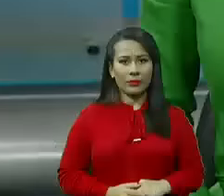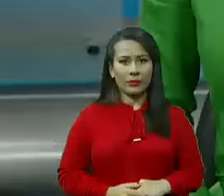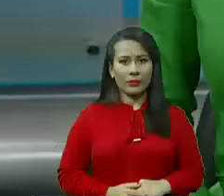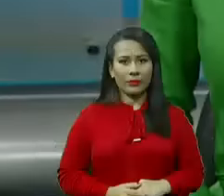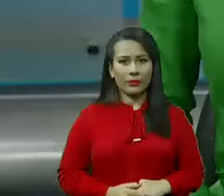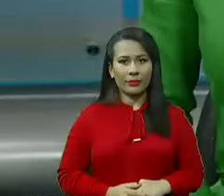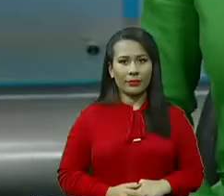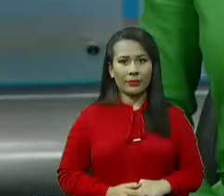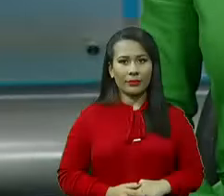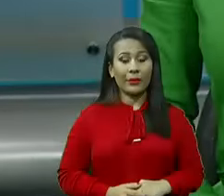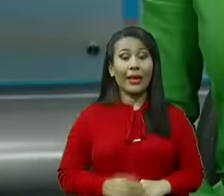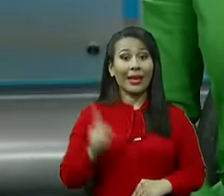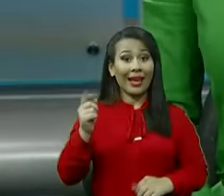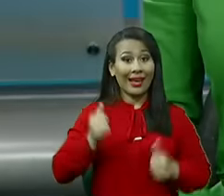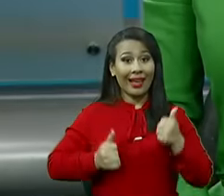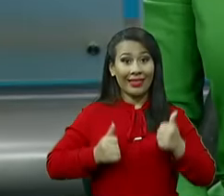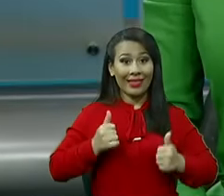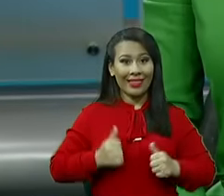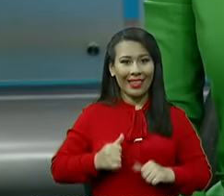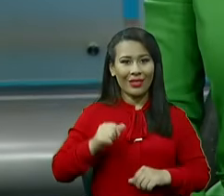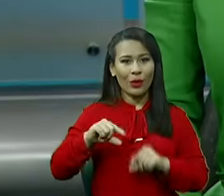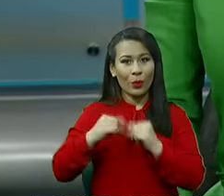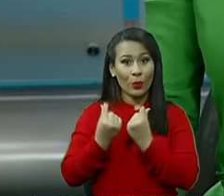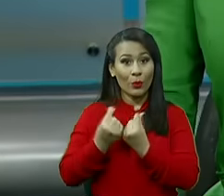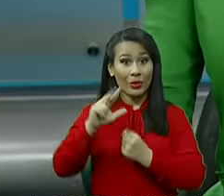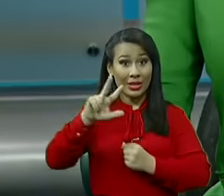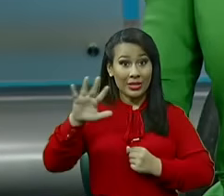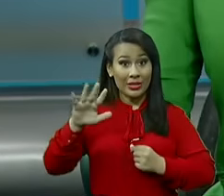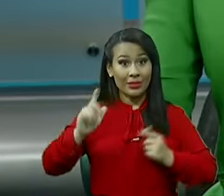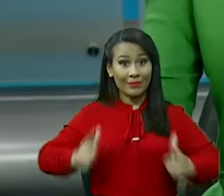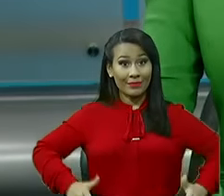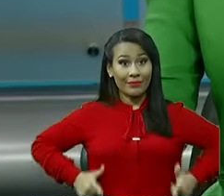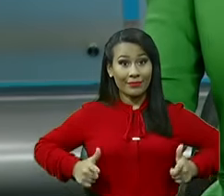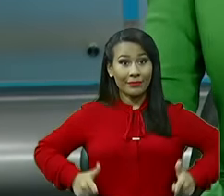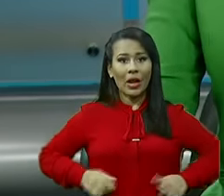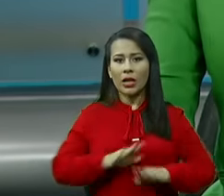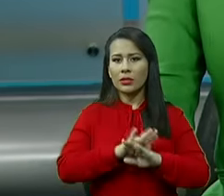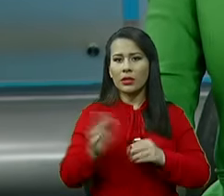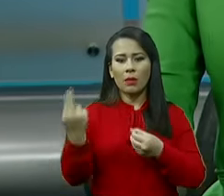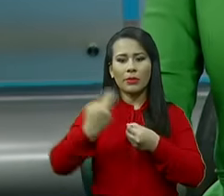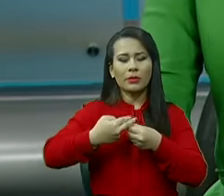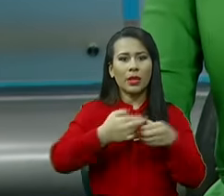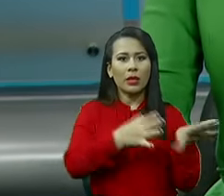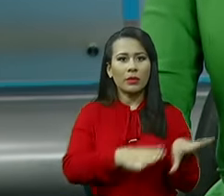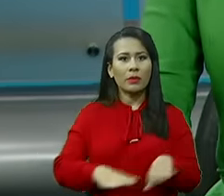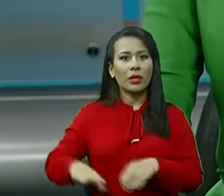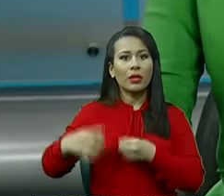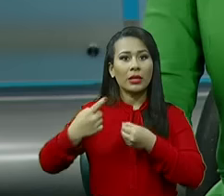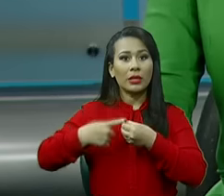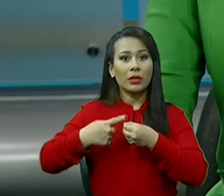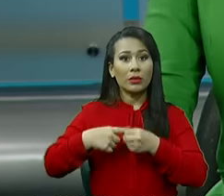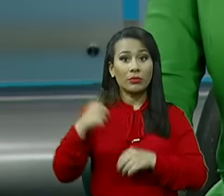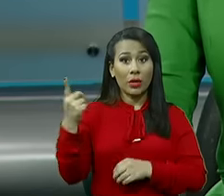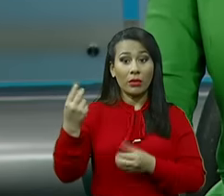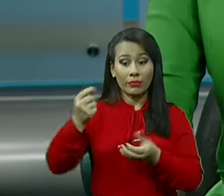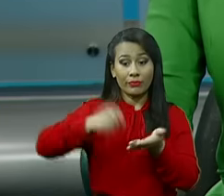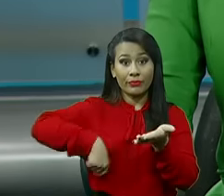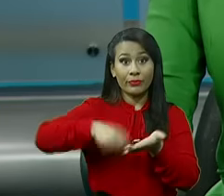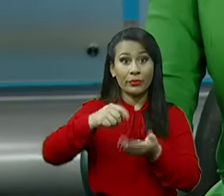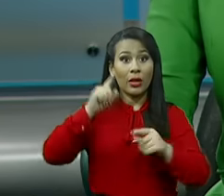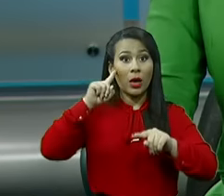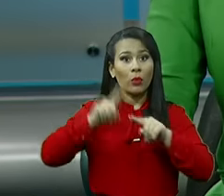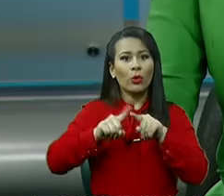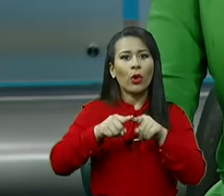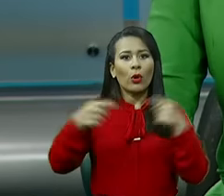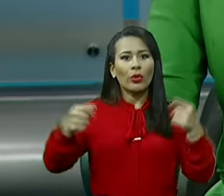material el candidato presidencial por Alianza país Lenin Moreno cumplió agenda en Quito el postulante firmó un acuerdo contra